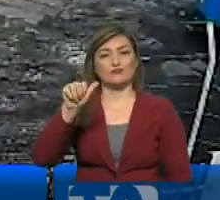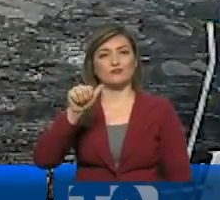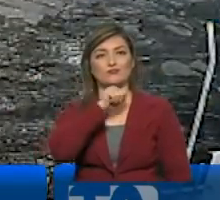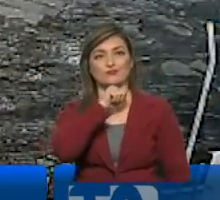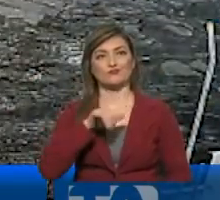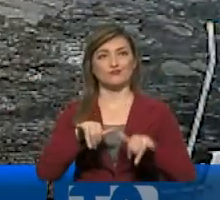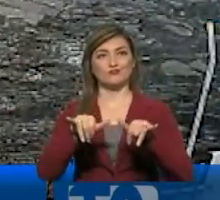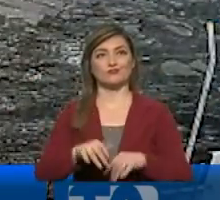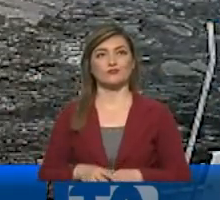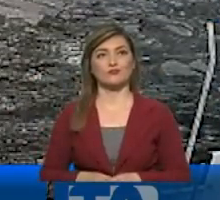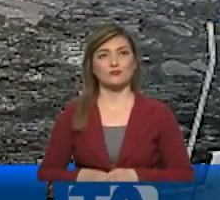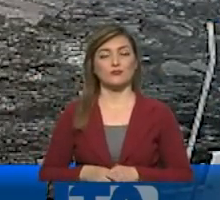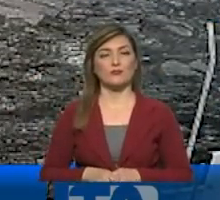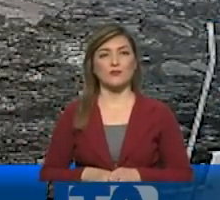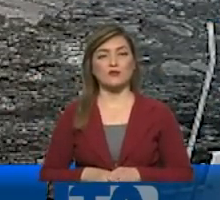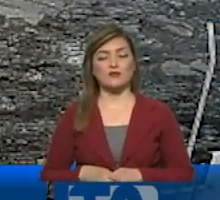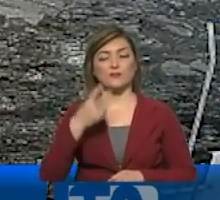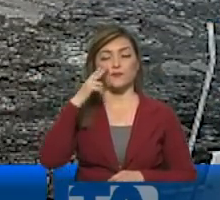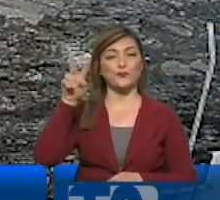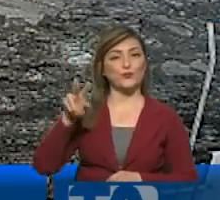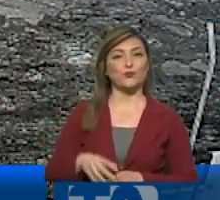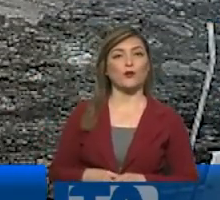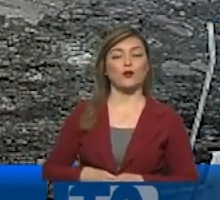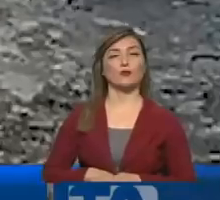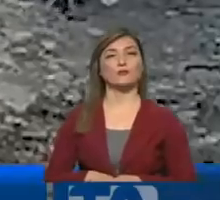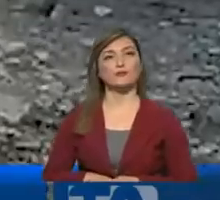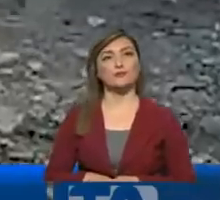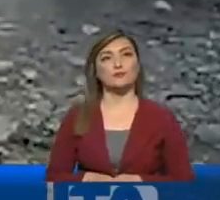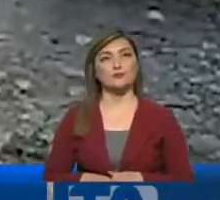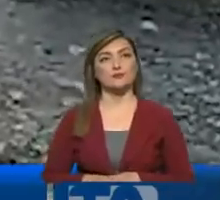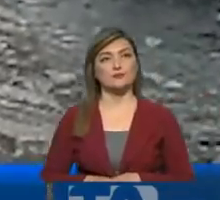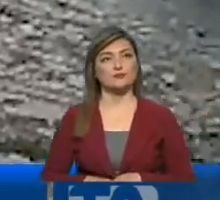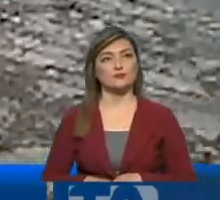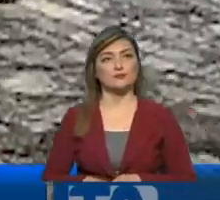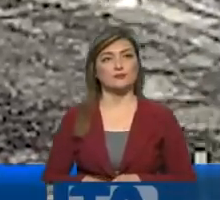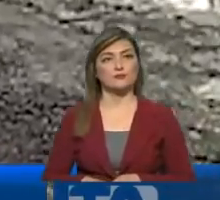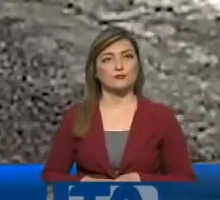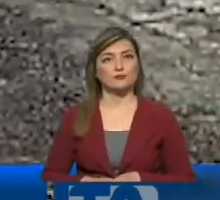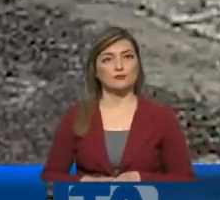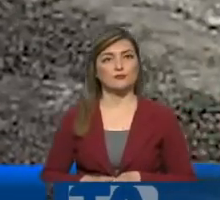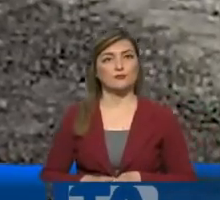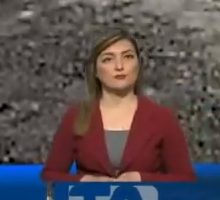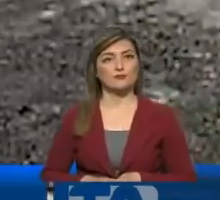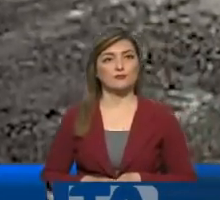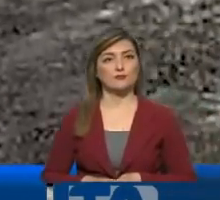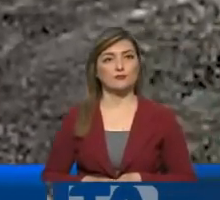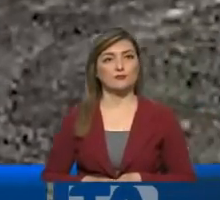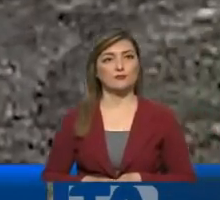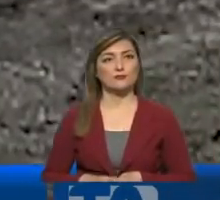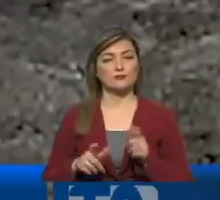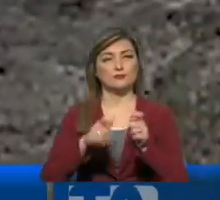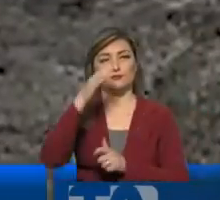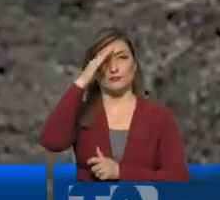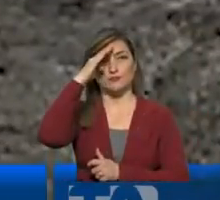delincuencia se tomó el lugar. Estas imágenes fueron captadas por una cámara este martes. Los moradores de la zona piden a la Policía Nacional